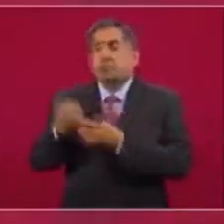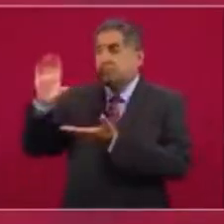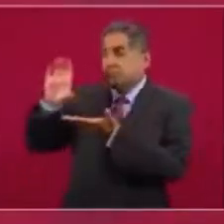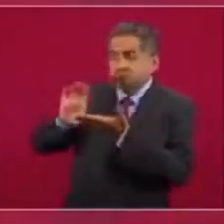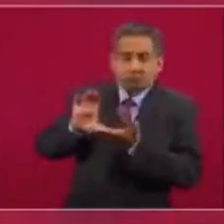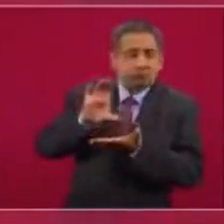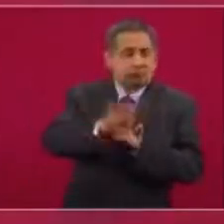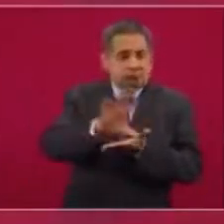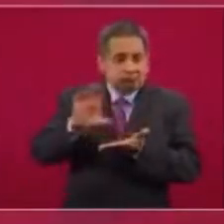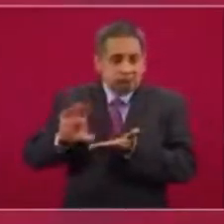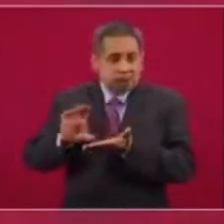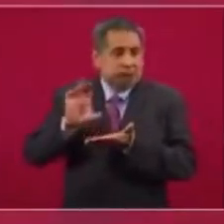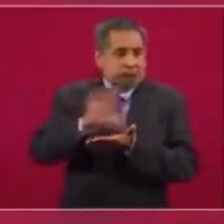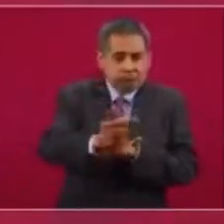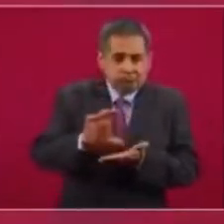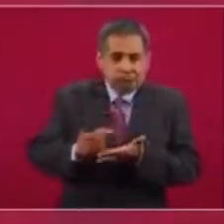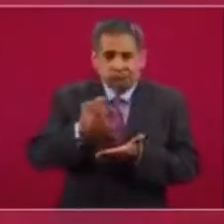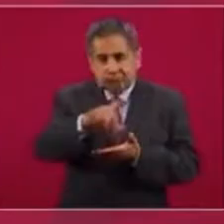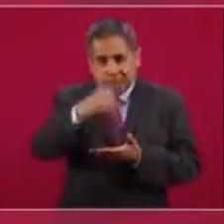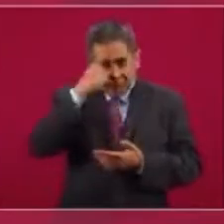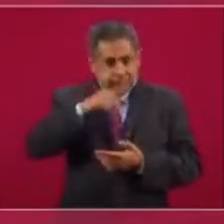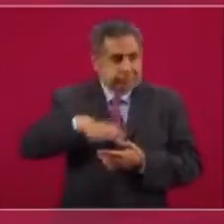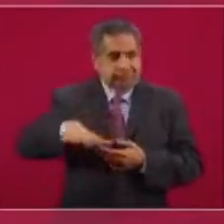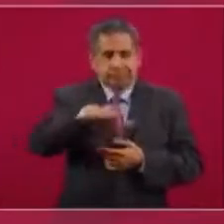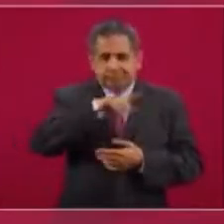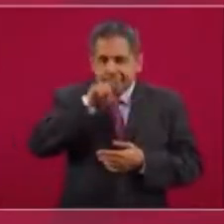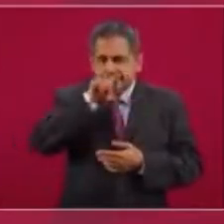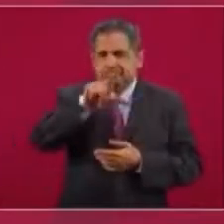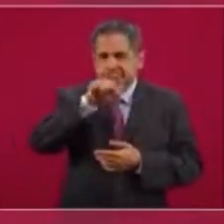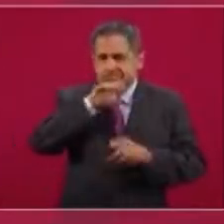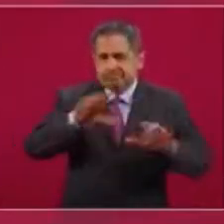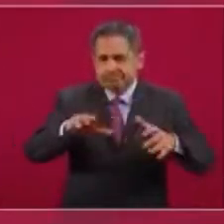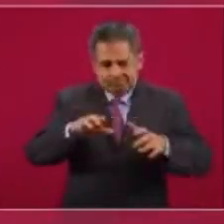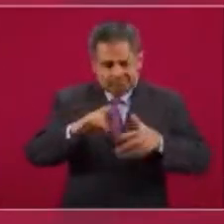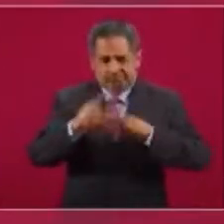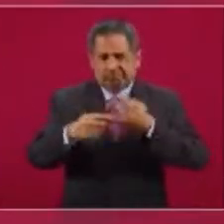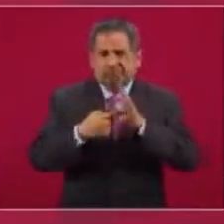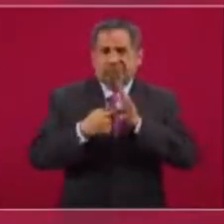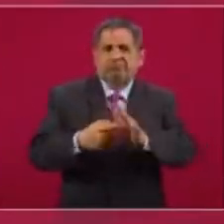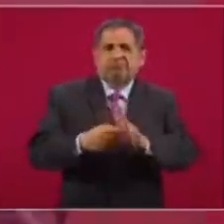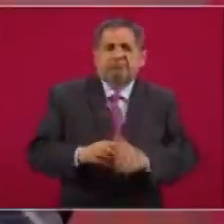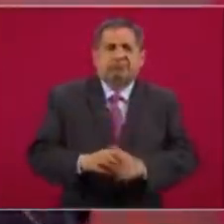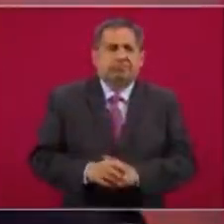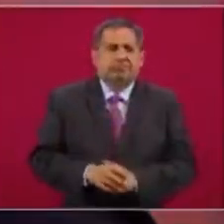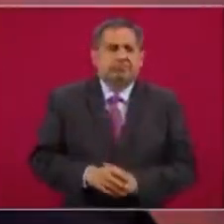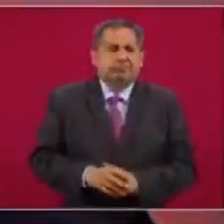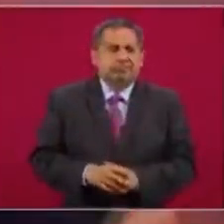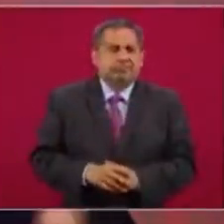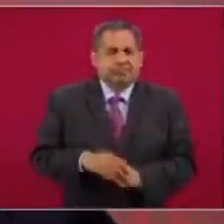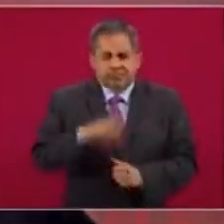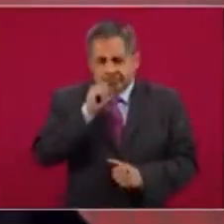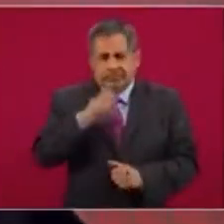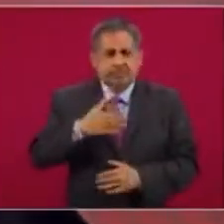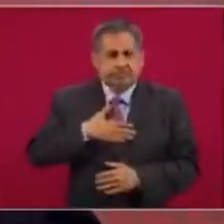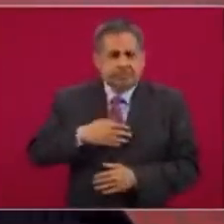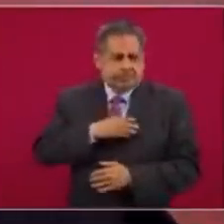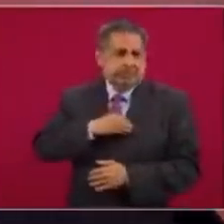recursos federales al estado de Jalisco, y es una